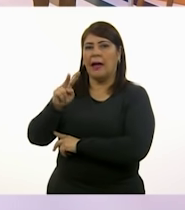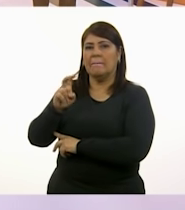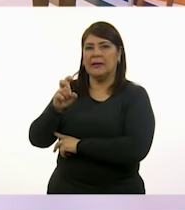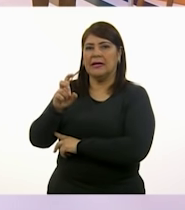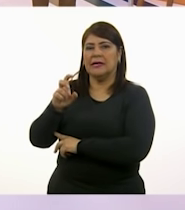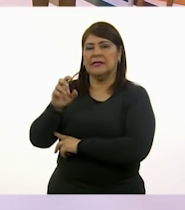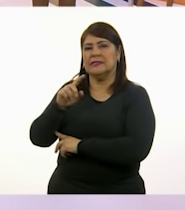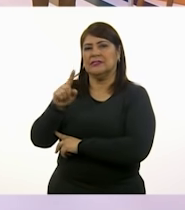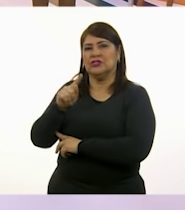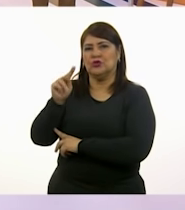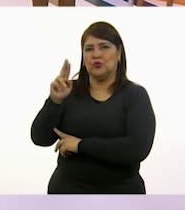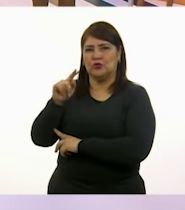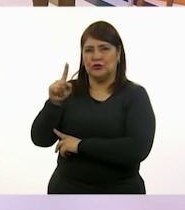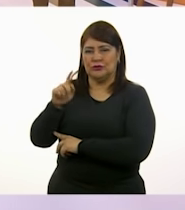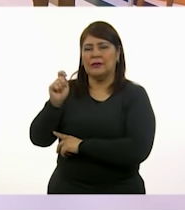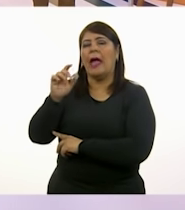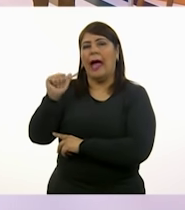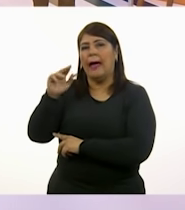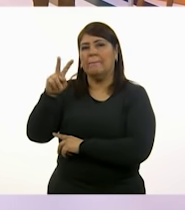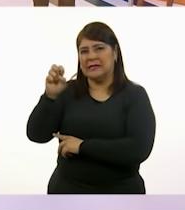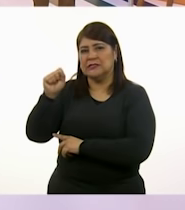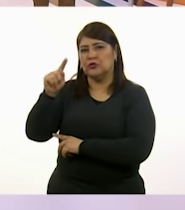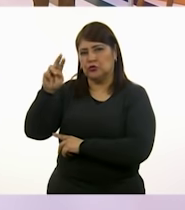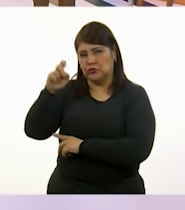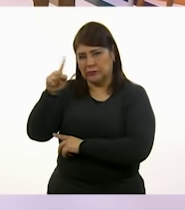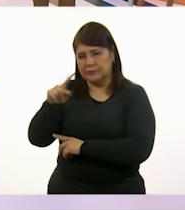avestruz tiene alas, claro que sí ¿Y vuela?